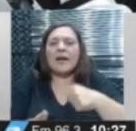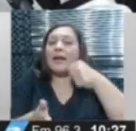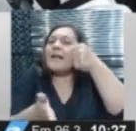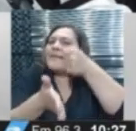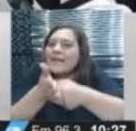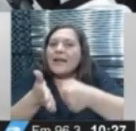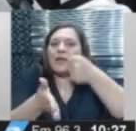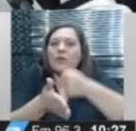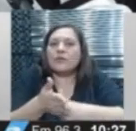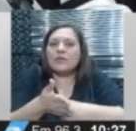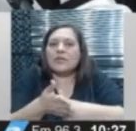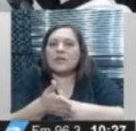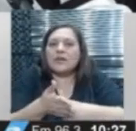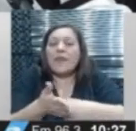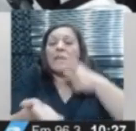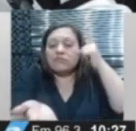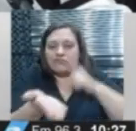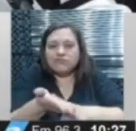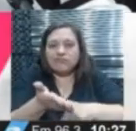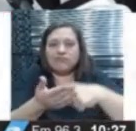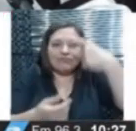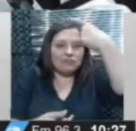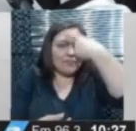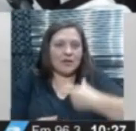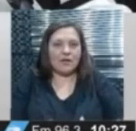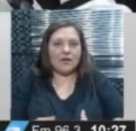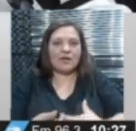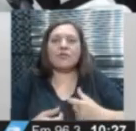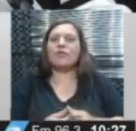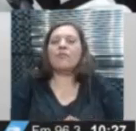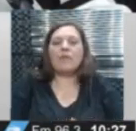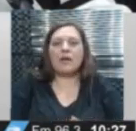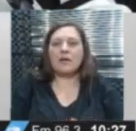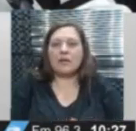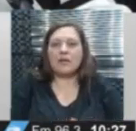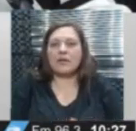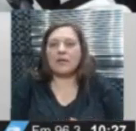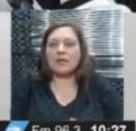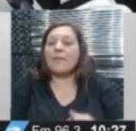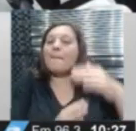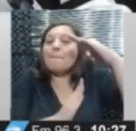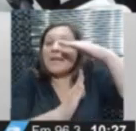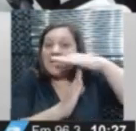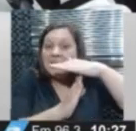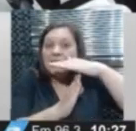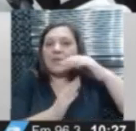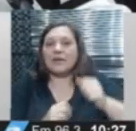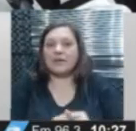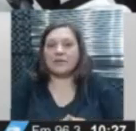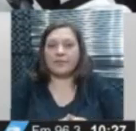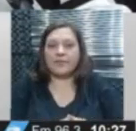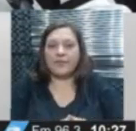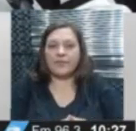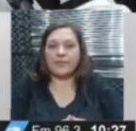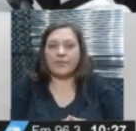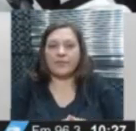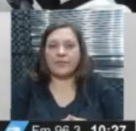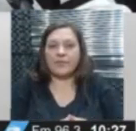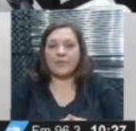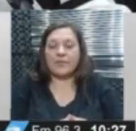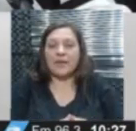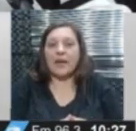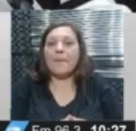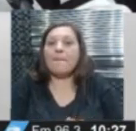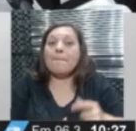también Sí sí pero nuestro referente en este caso si vos me decís Mandela yo te digo Winnie Mandela Ah